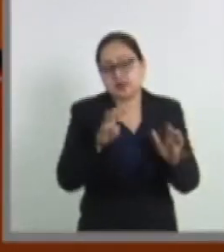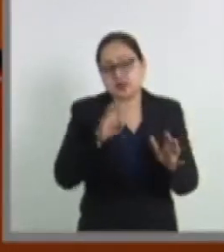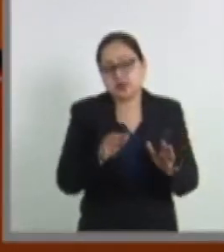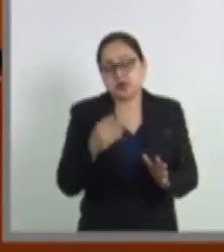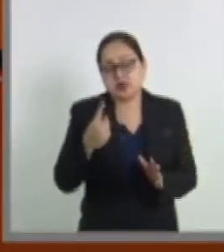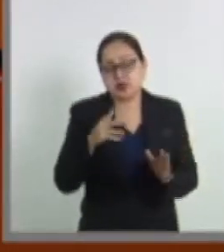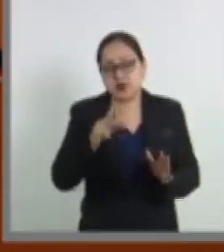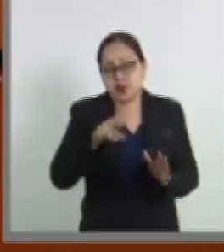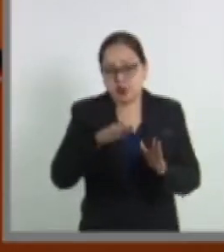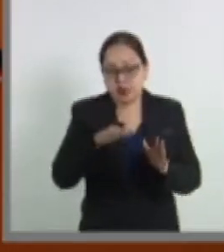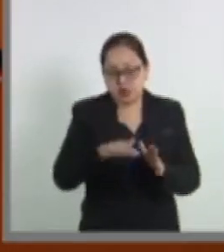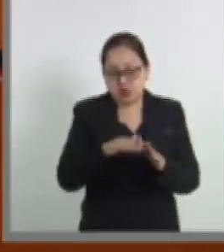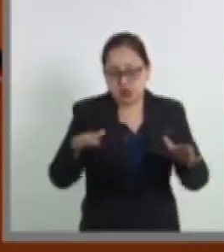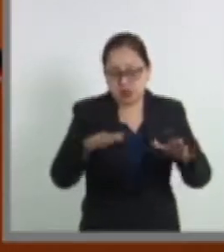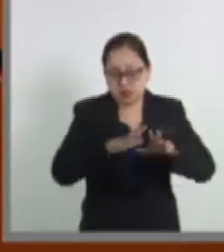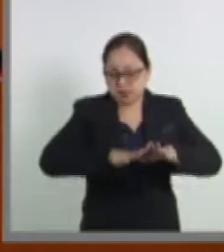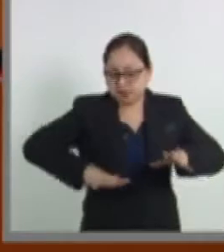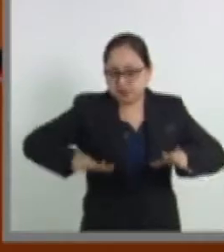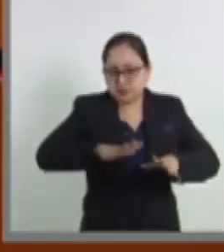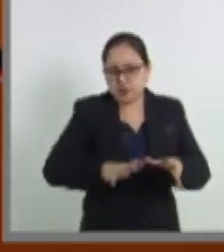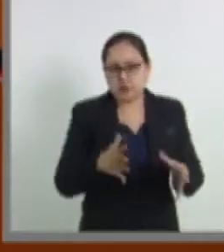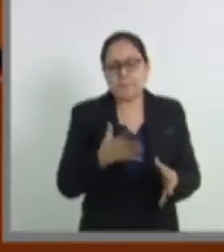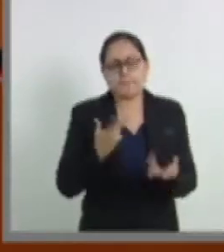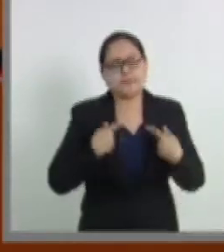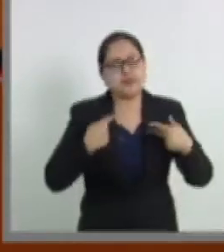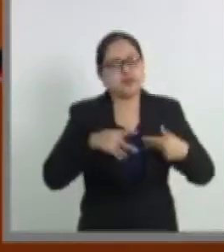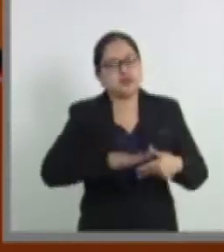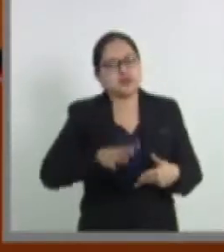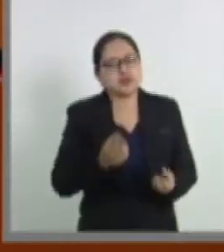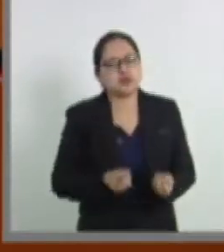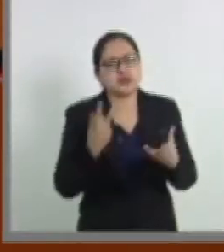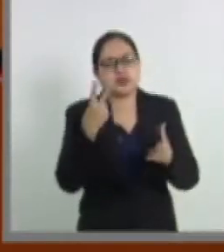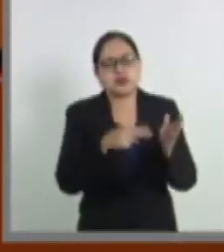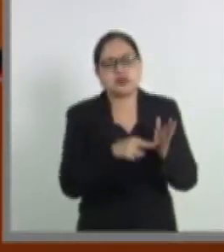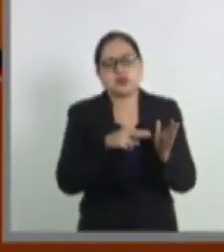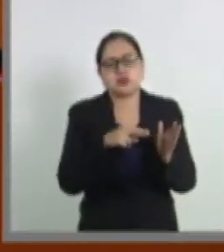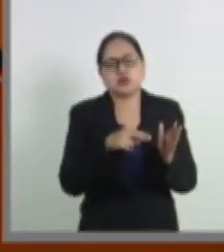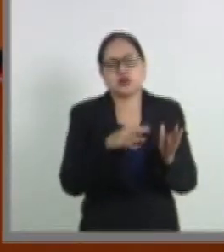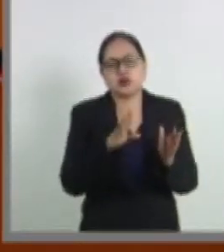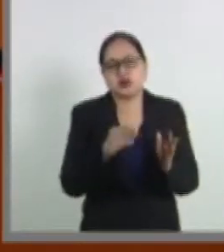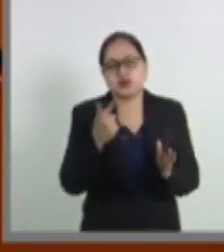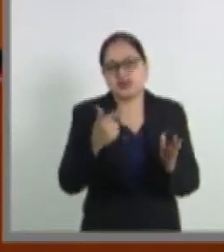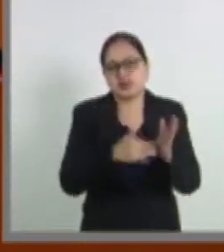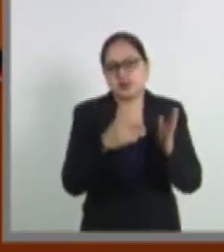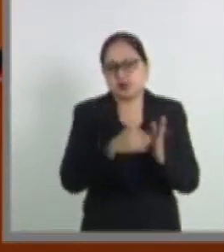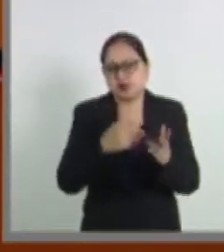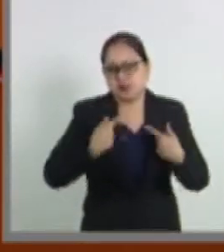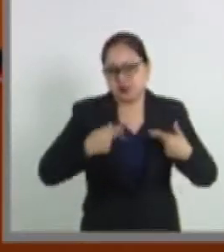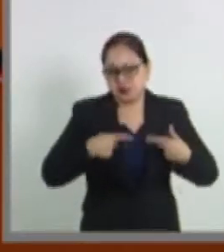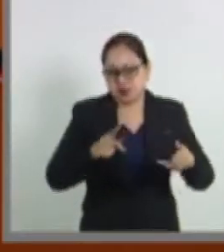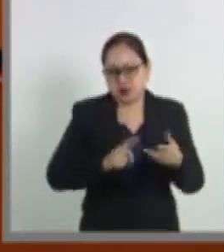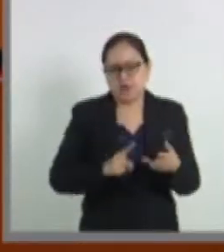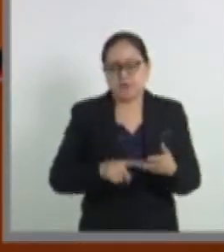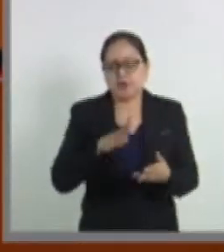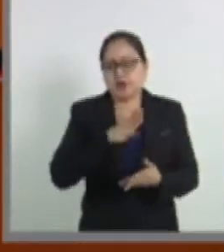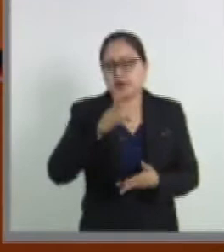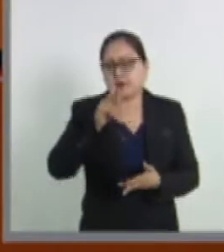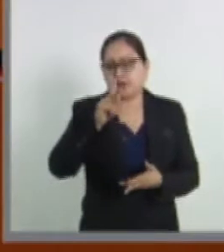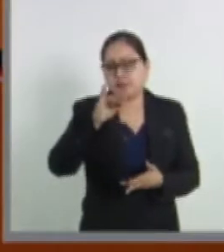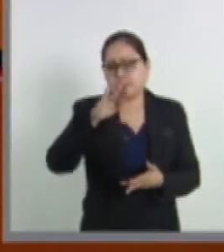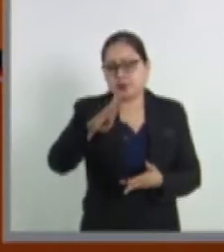kilómetros cuadrados. Su población es de 2.97 millones de habitantes. Tiene un PIB de